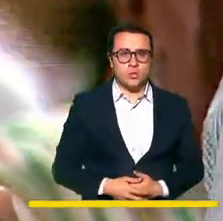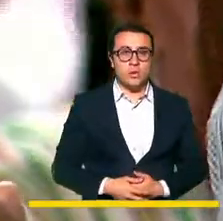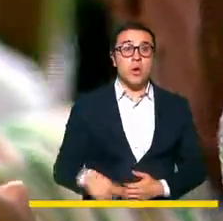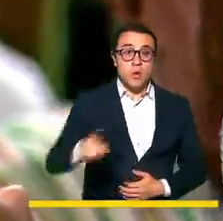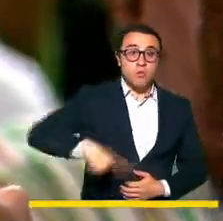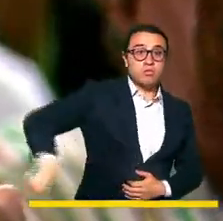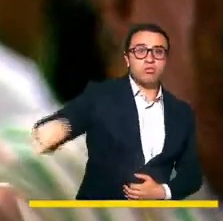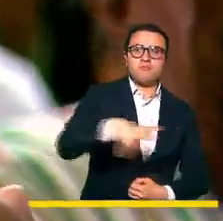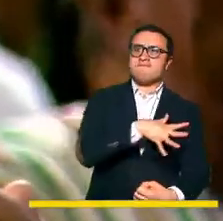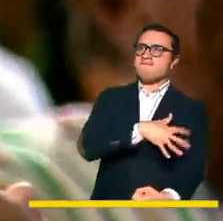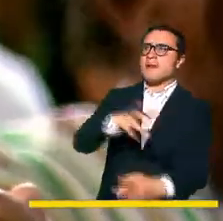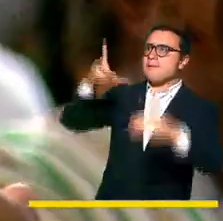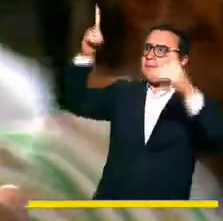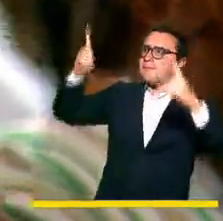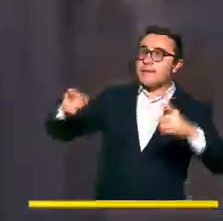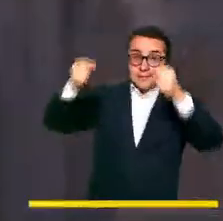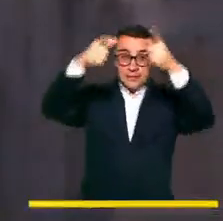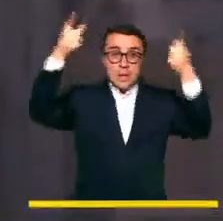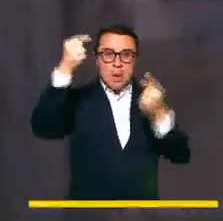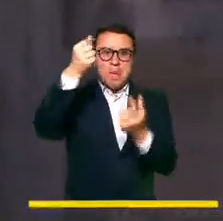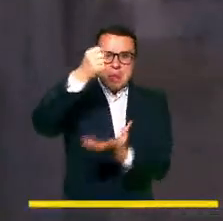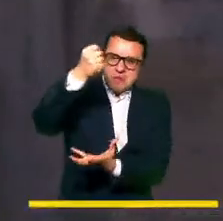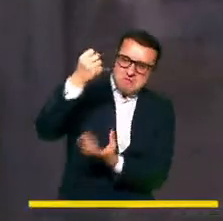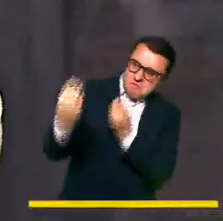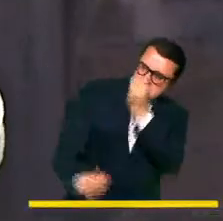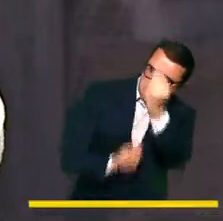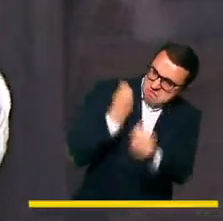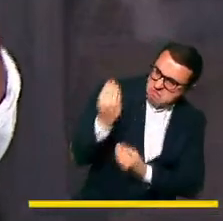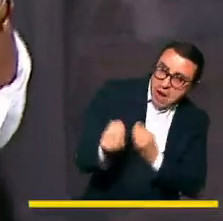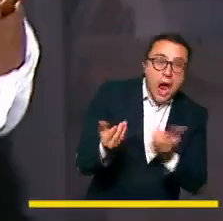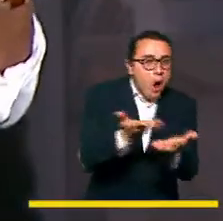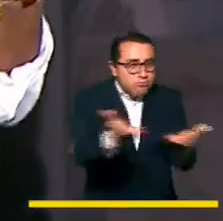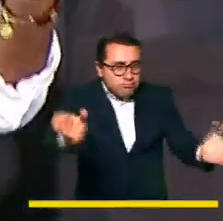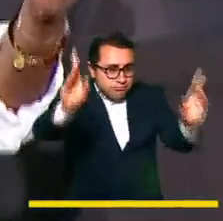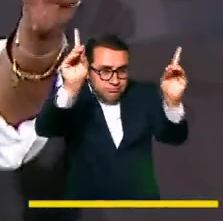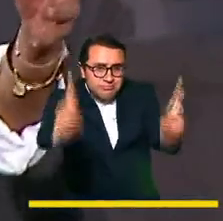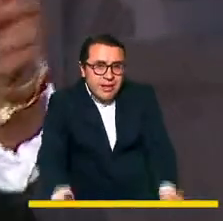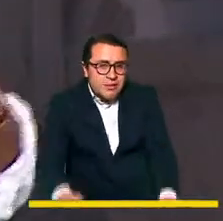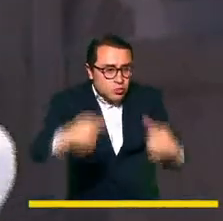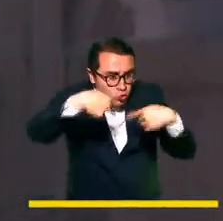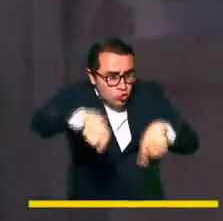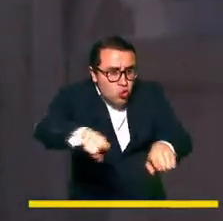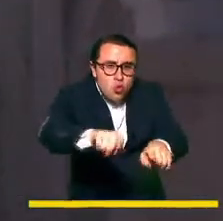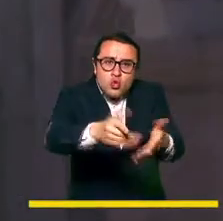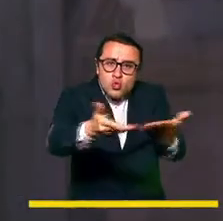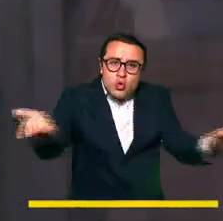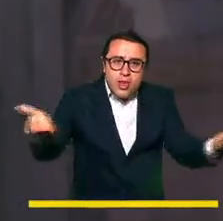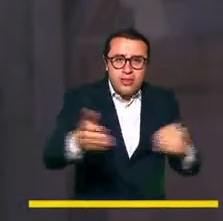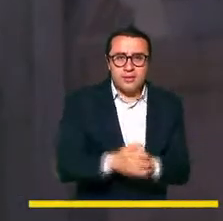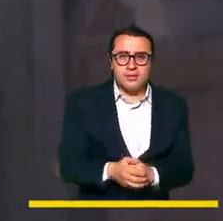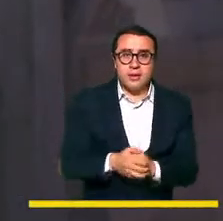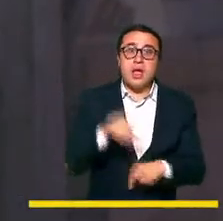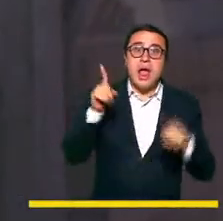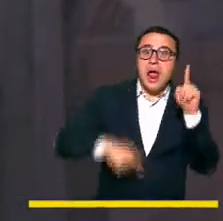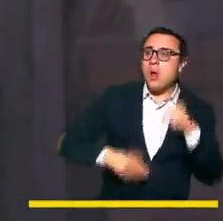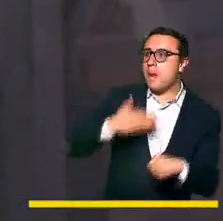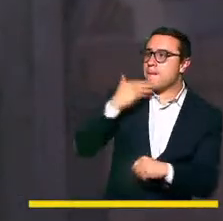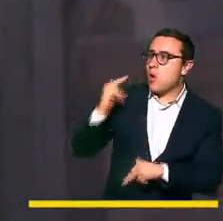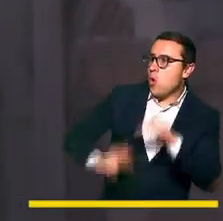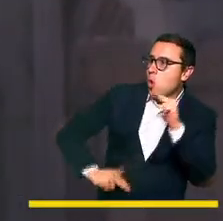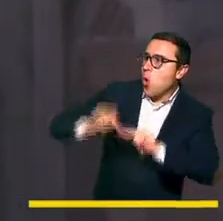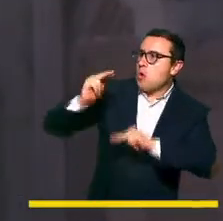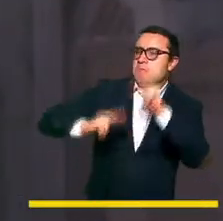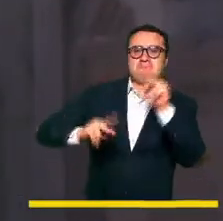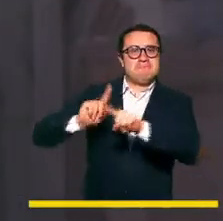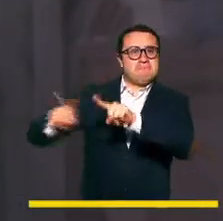el dinero público, que hace que se prioricen unas obras en contra de otros. Mira aquí el